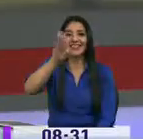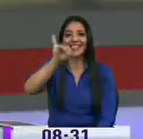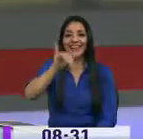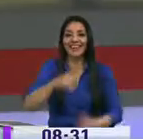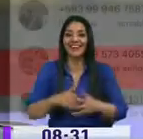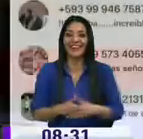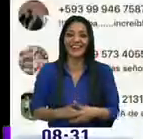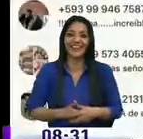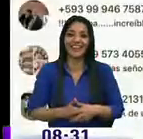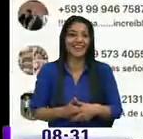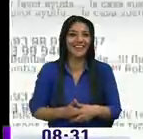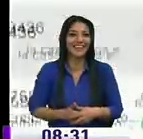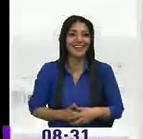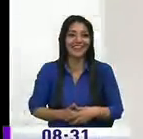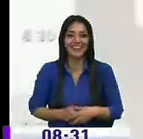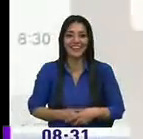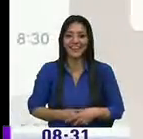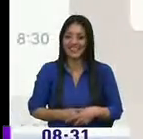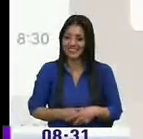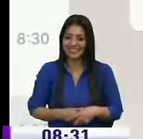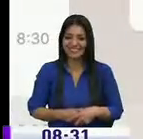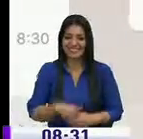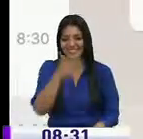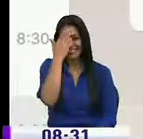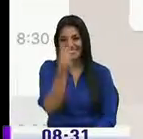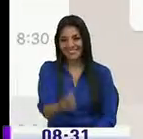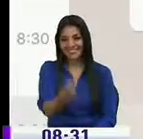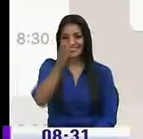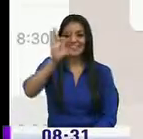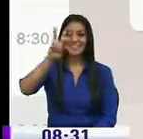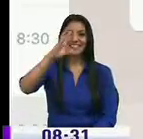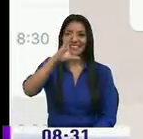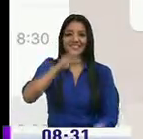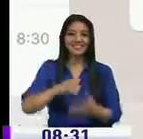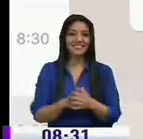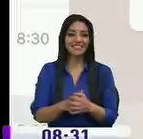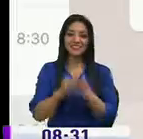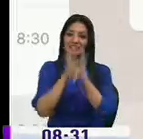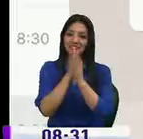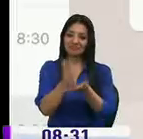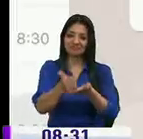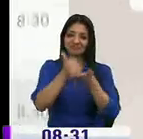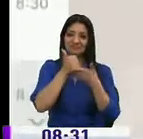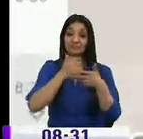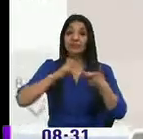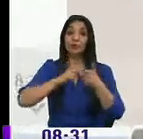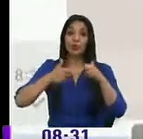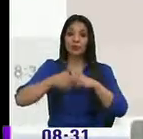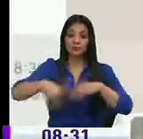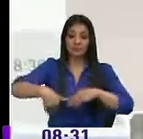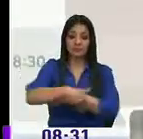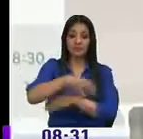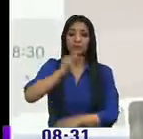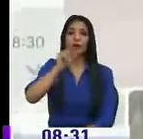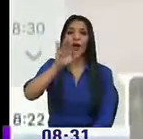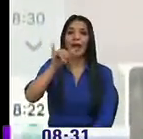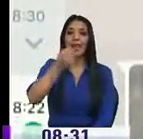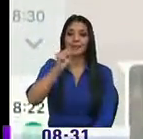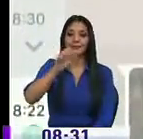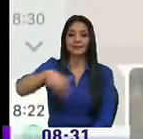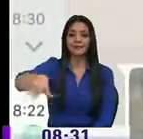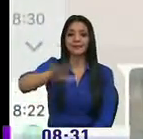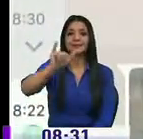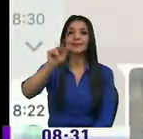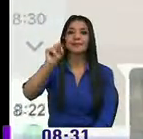pongan en pantalla, chicos, si son tan amables. Buenos días, TVC. Por favor, queremos que nos ayuden. Hay un problema que hay en Nogales, en el sector de San Isidro del Inca. Se